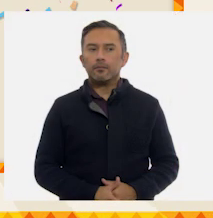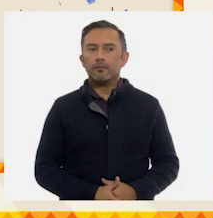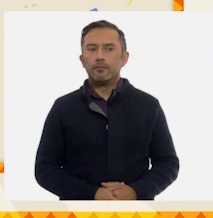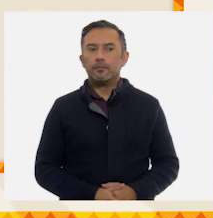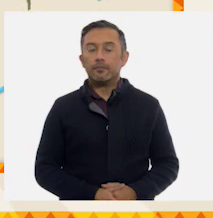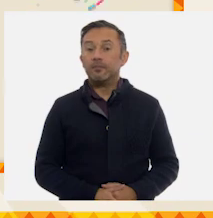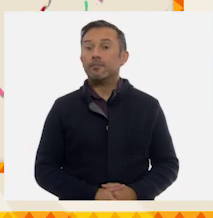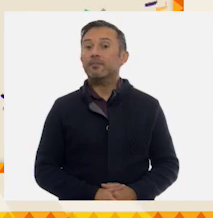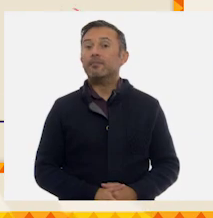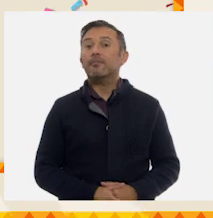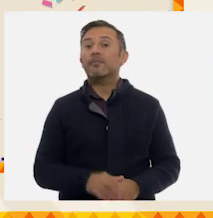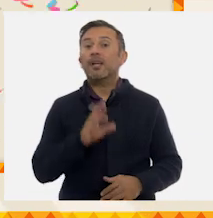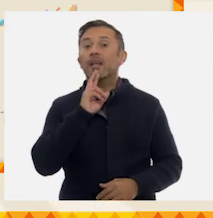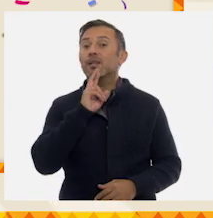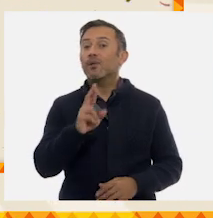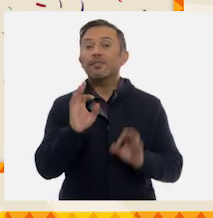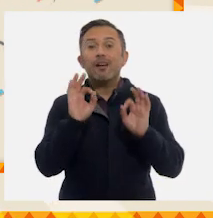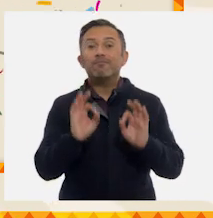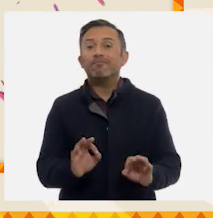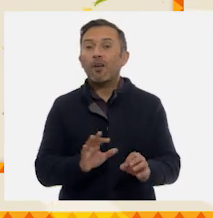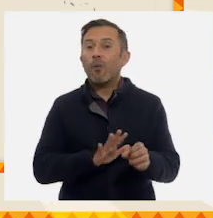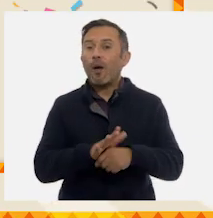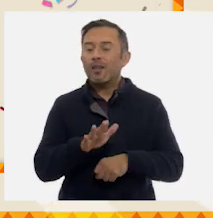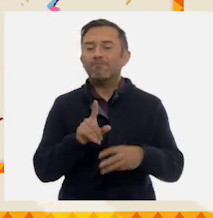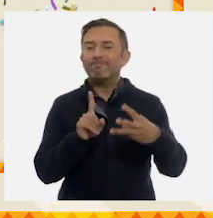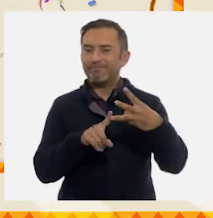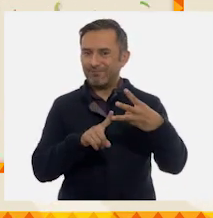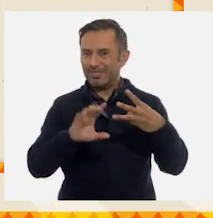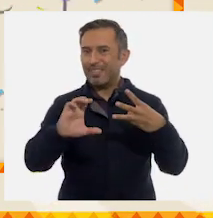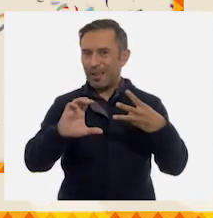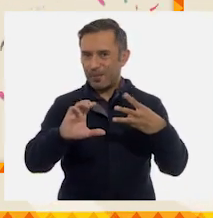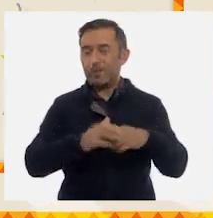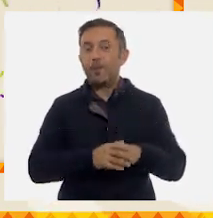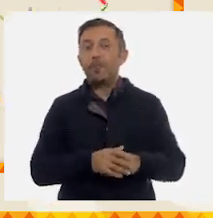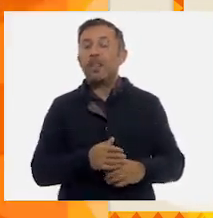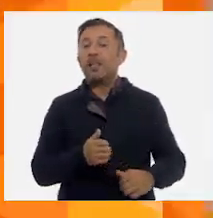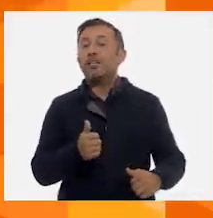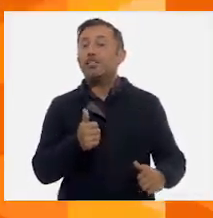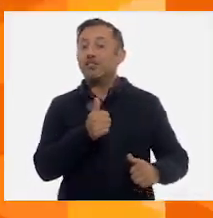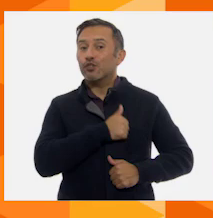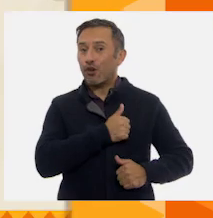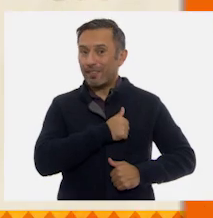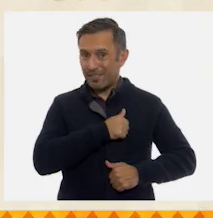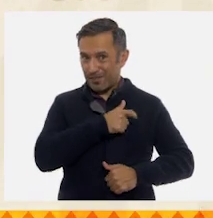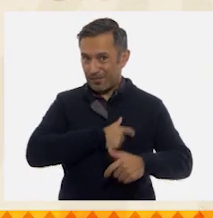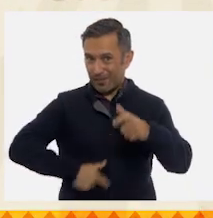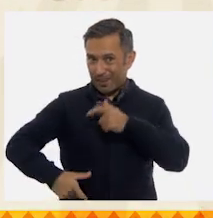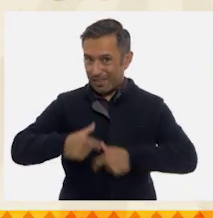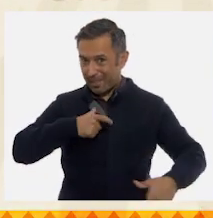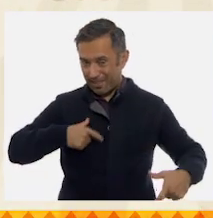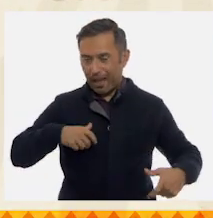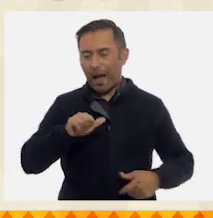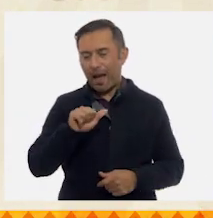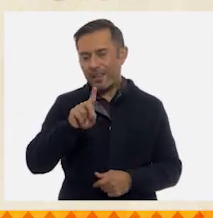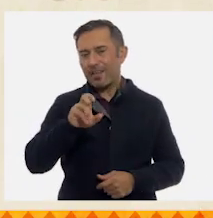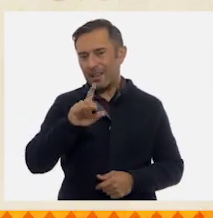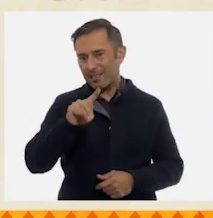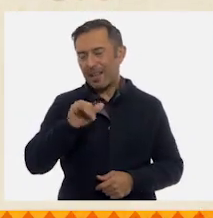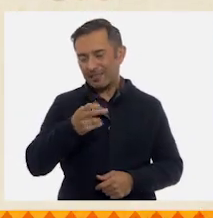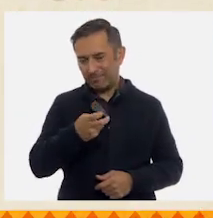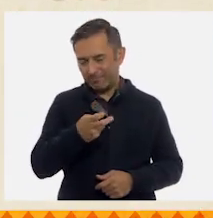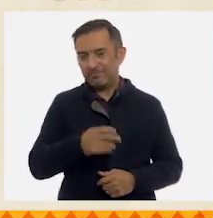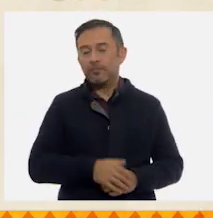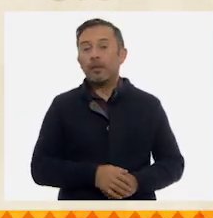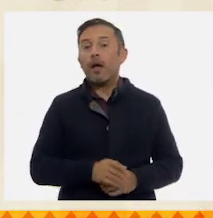La respuesta correcta es la C. Soldaderas y Adelitas. Y de la época de la